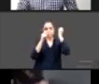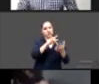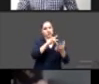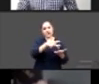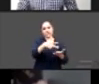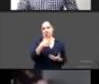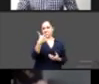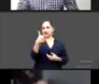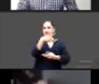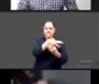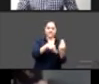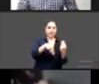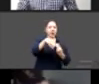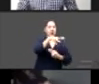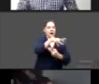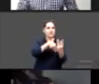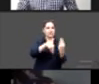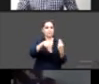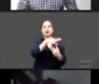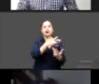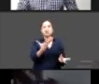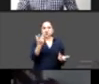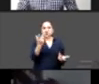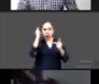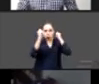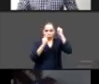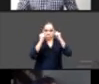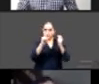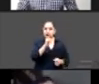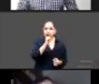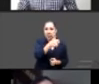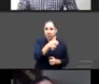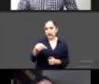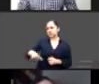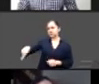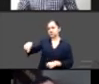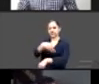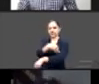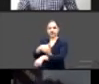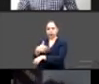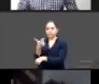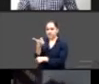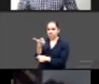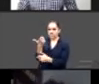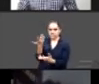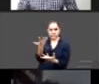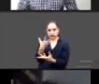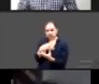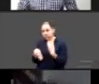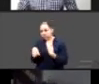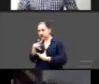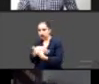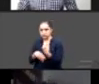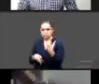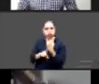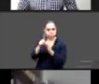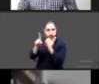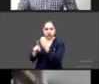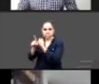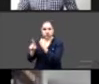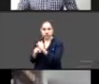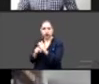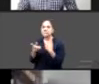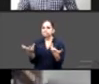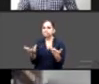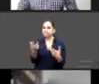y desafortunadamente en esos momentos es la situación que se vive. Pero las personas, aunque tienen poco, ese poco